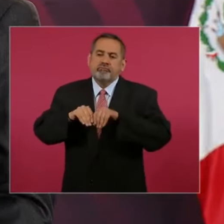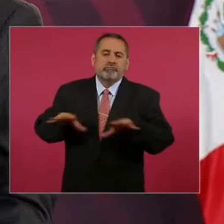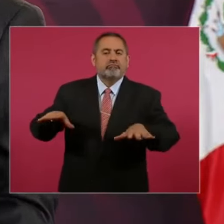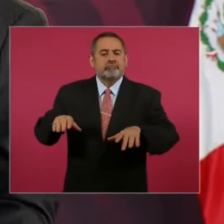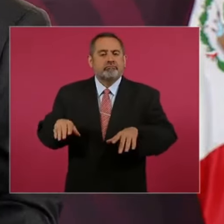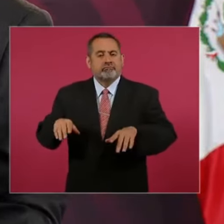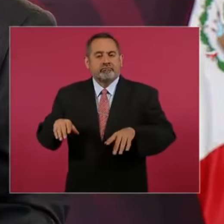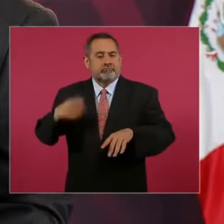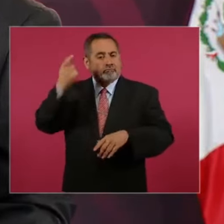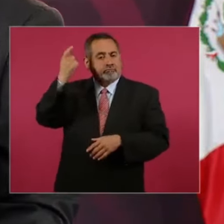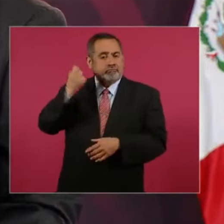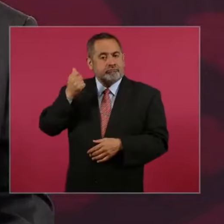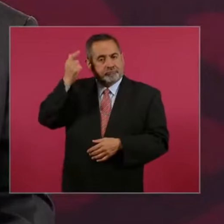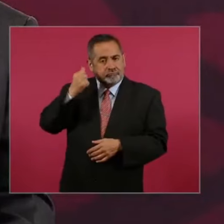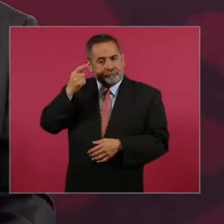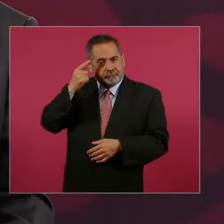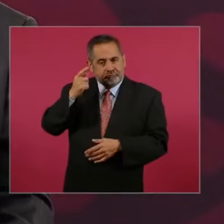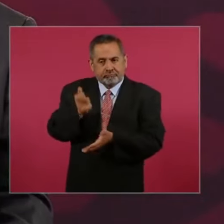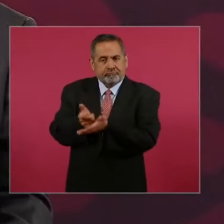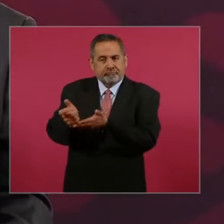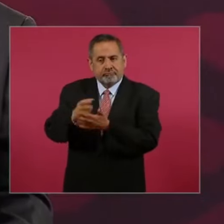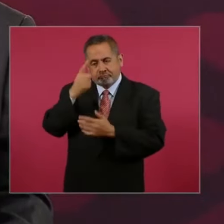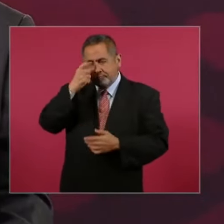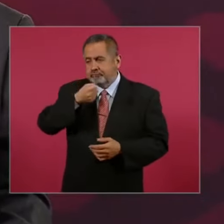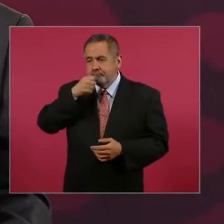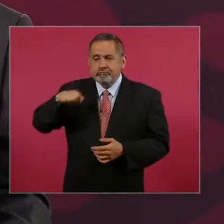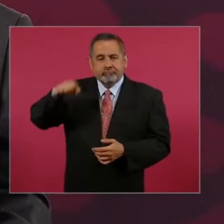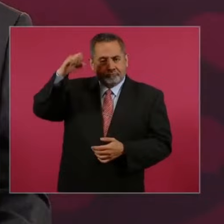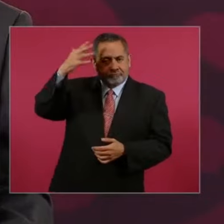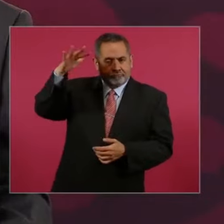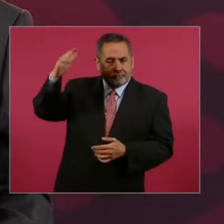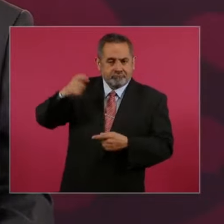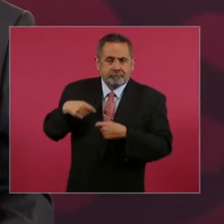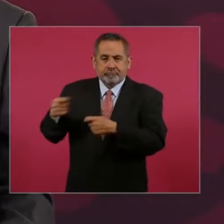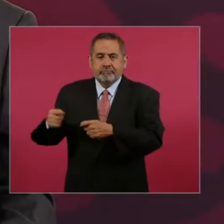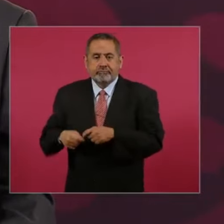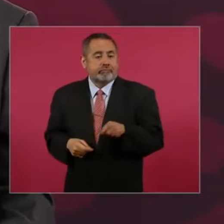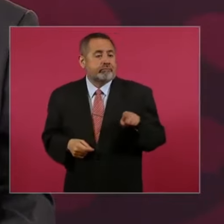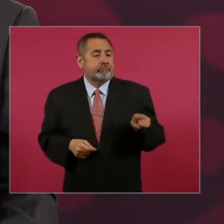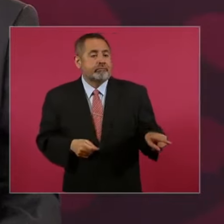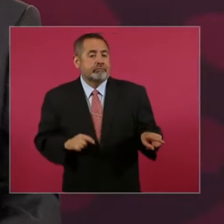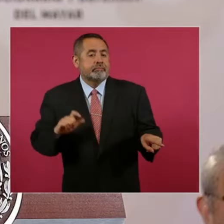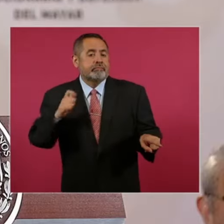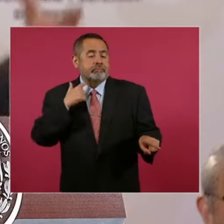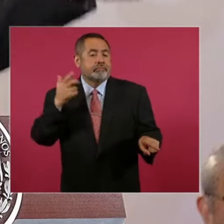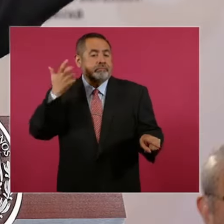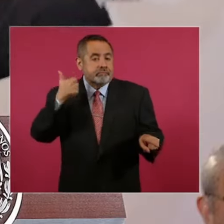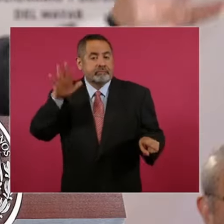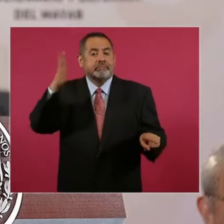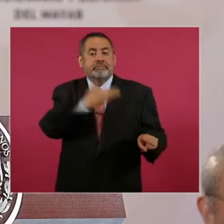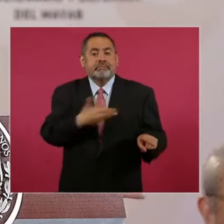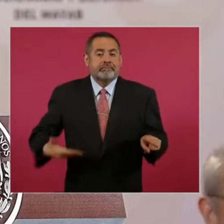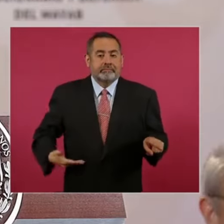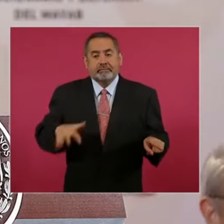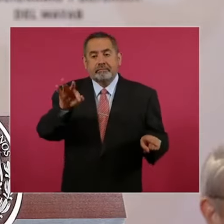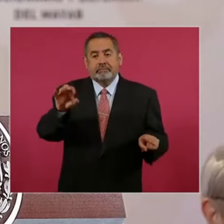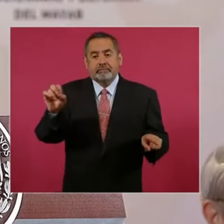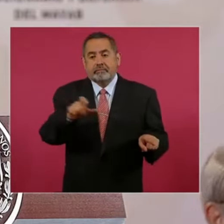de que iba a haber la pensión a adultos mayores, el que era presidente en ese entonces, Fox, eso sí lo puedo